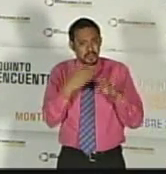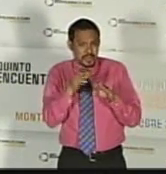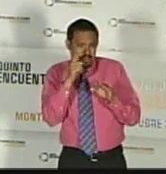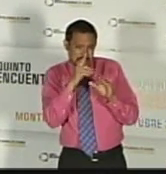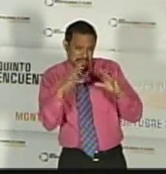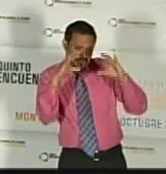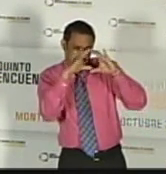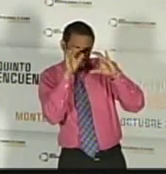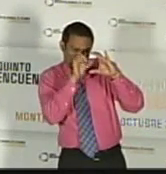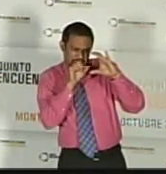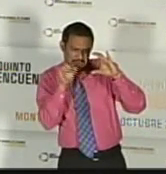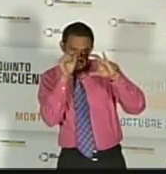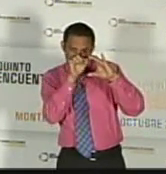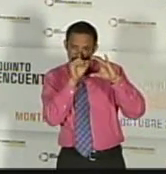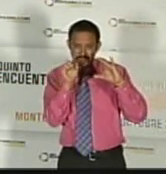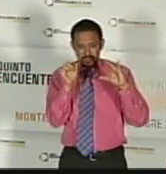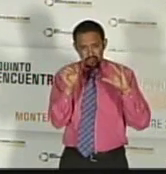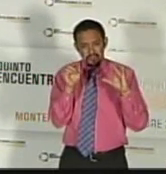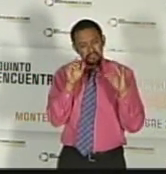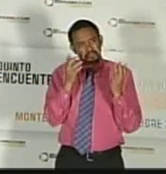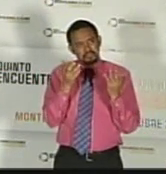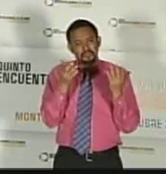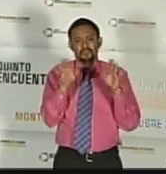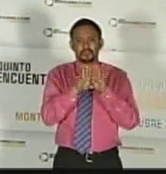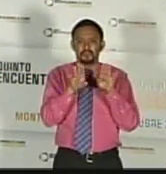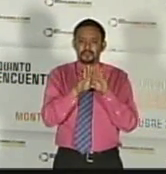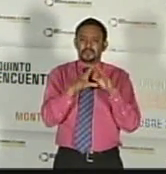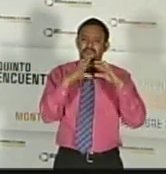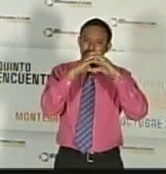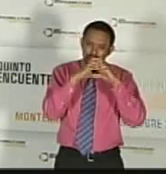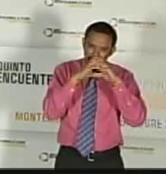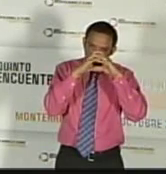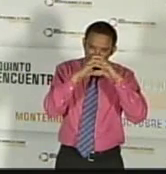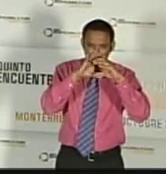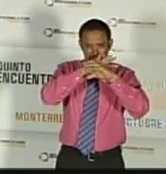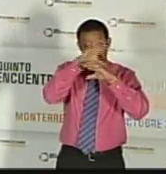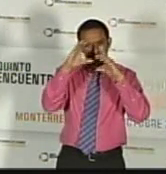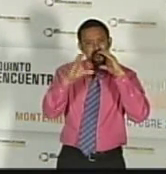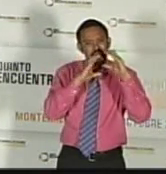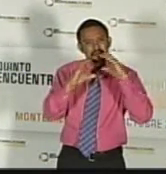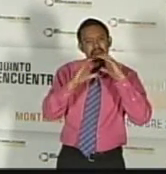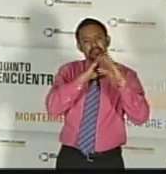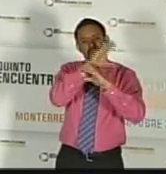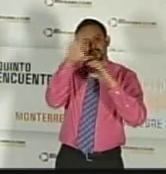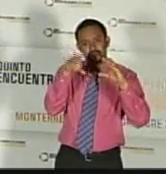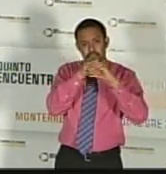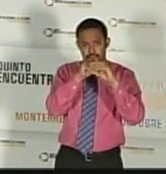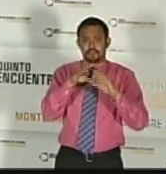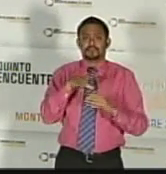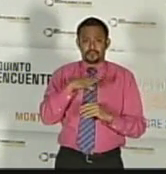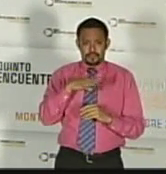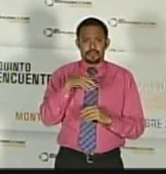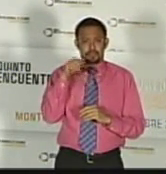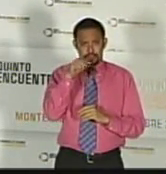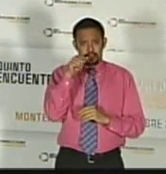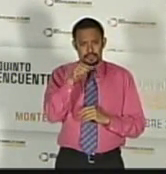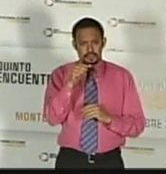ser un núcleo de comunicación global, y va a haber toda una sección en